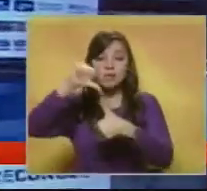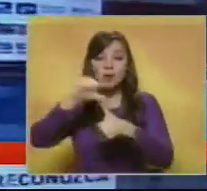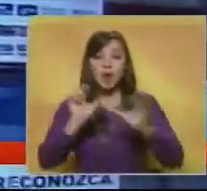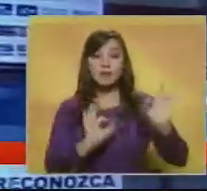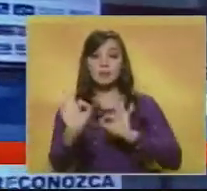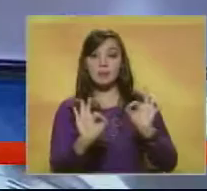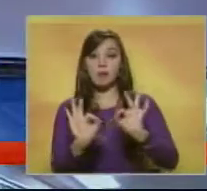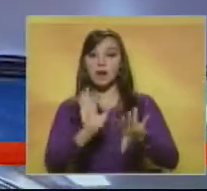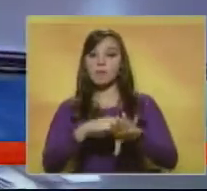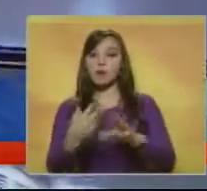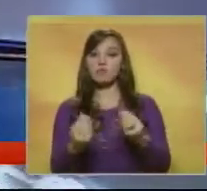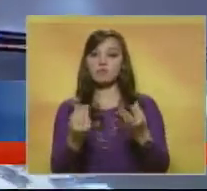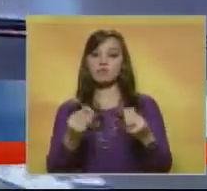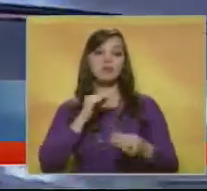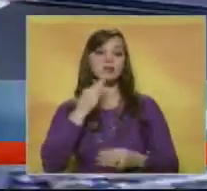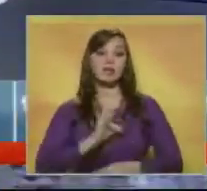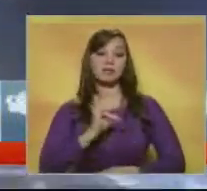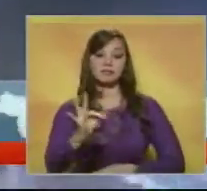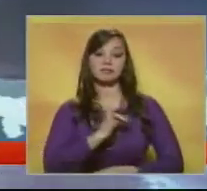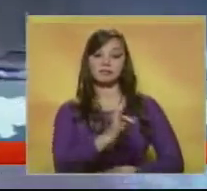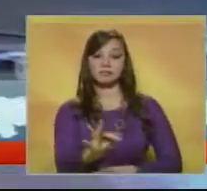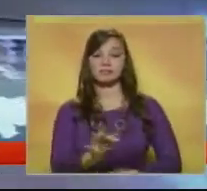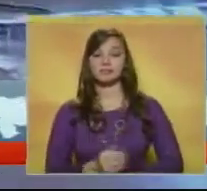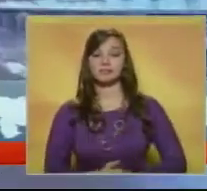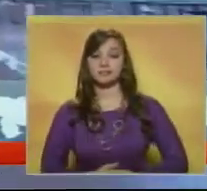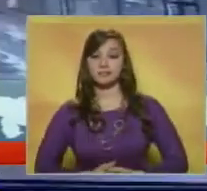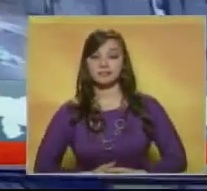la propagación del ébola.